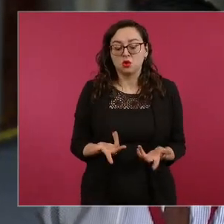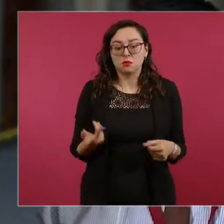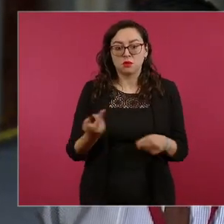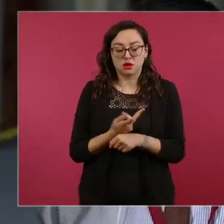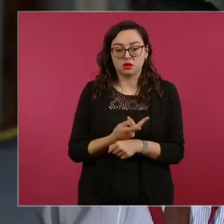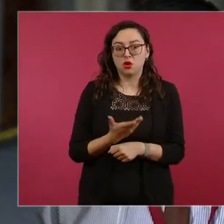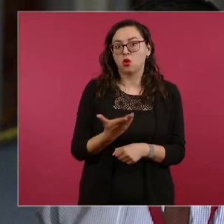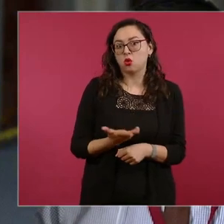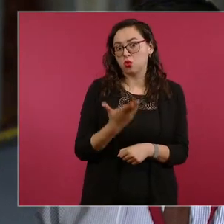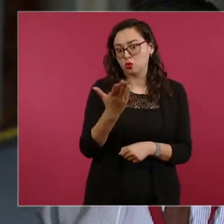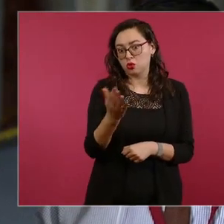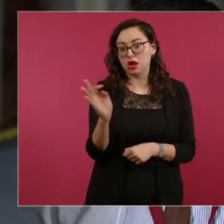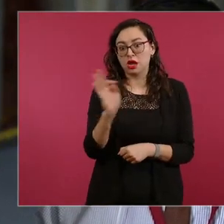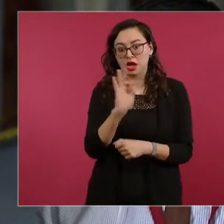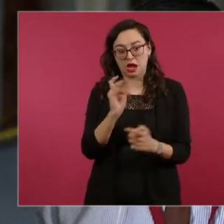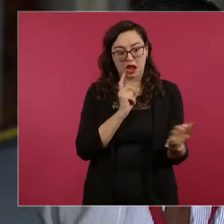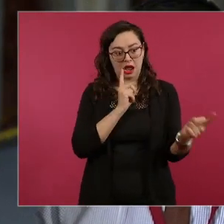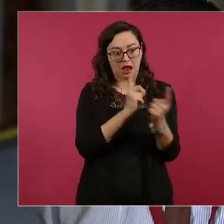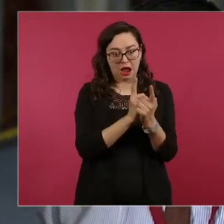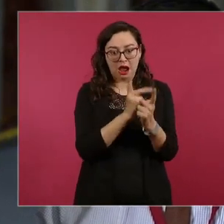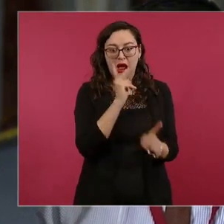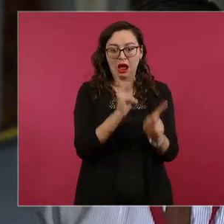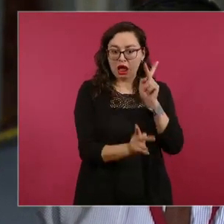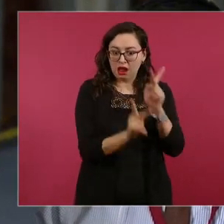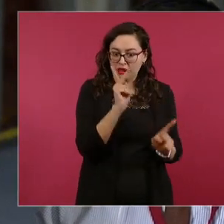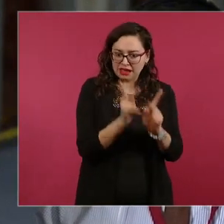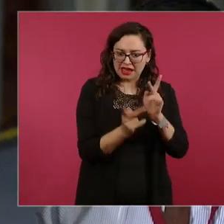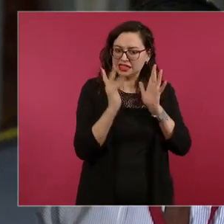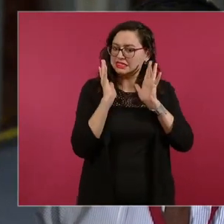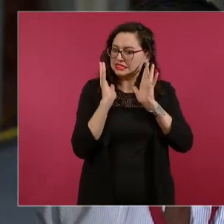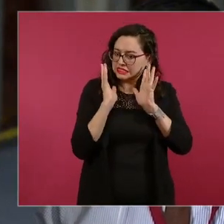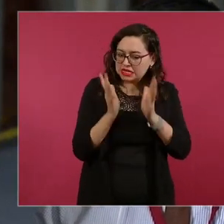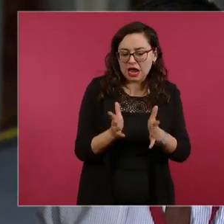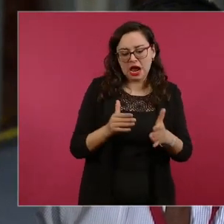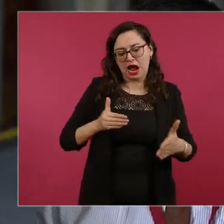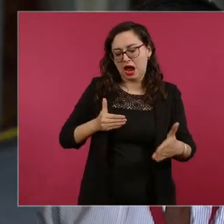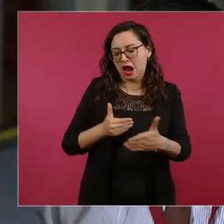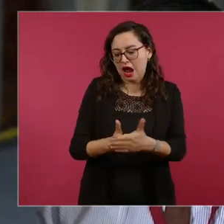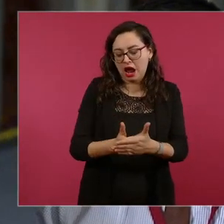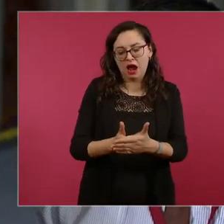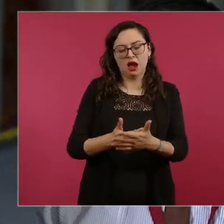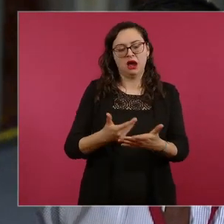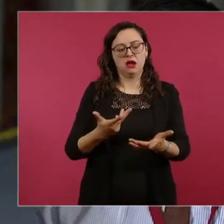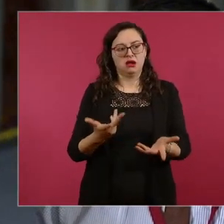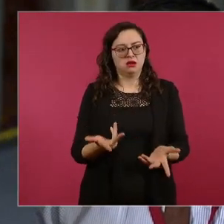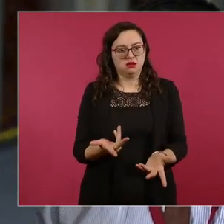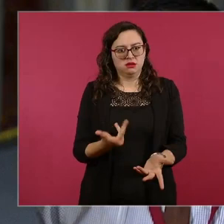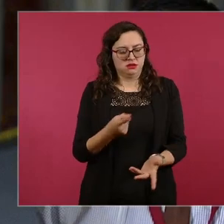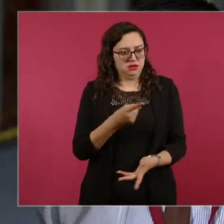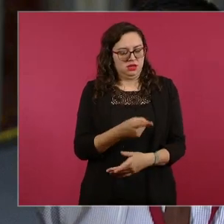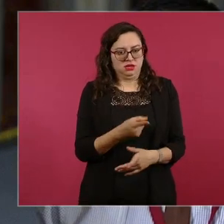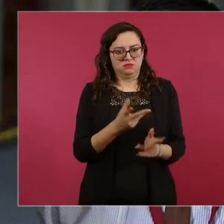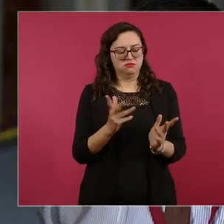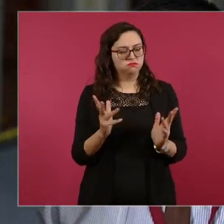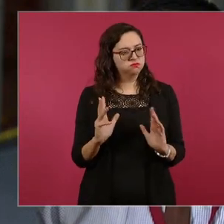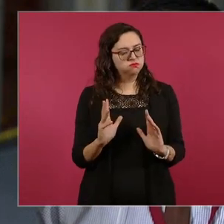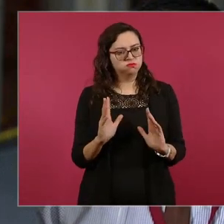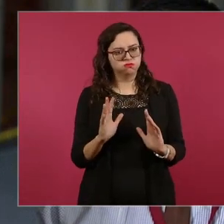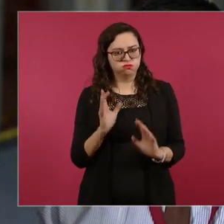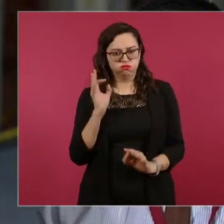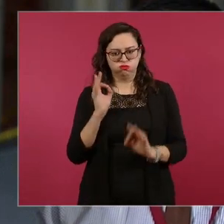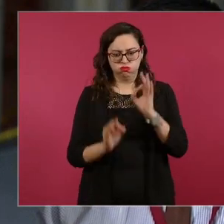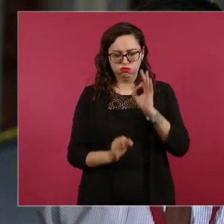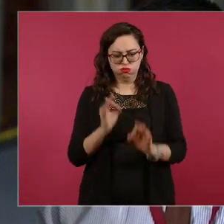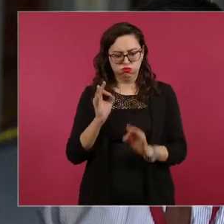reunirse con Ricardo Salinas para este tema, para que finalmente, antes de que termine su sexenio, este pleito que se puede evitar